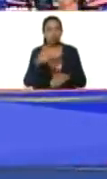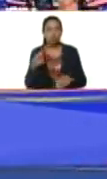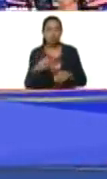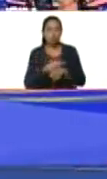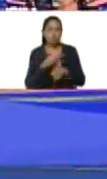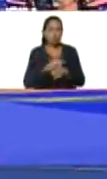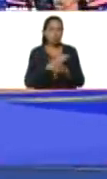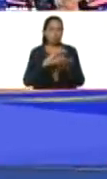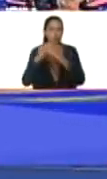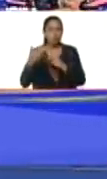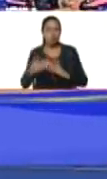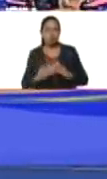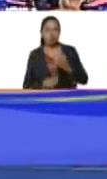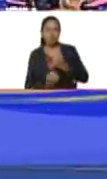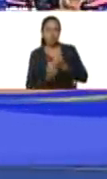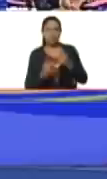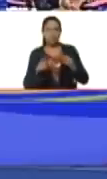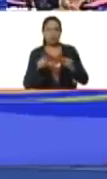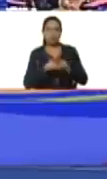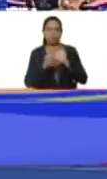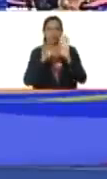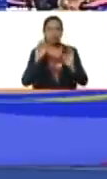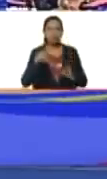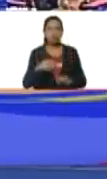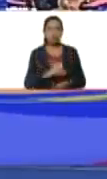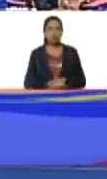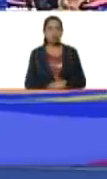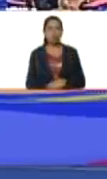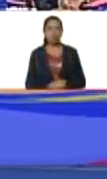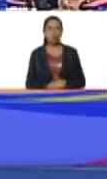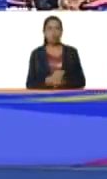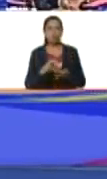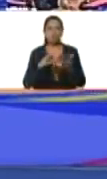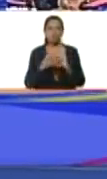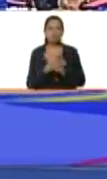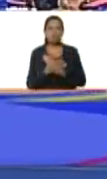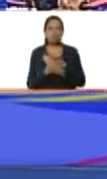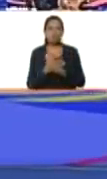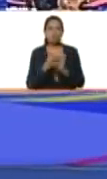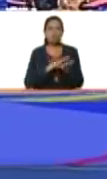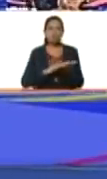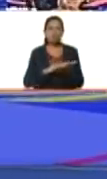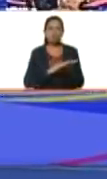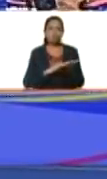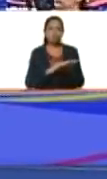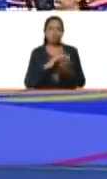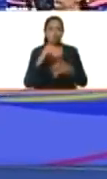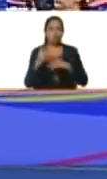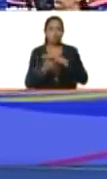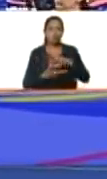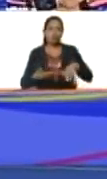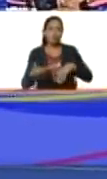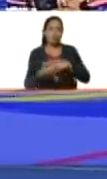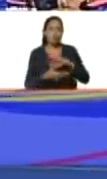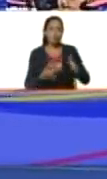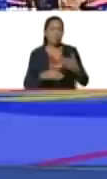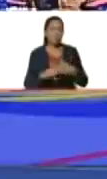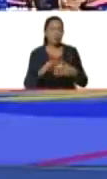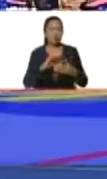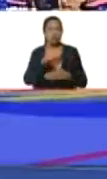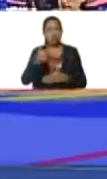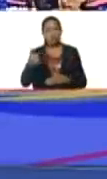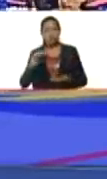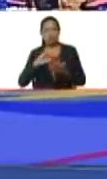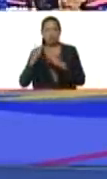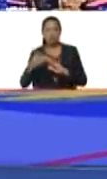gobiernos comunitarios de base para la solución de los problemas que tienen las comunidades